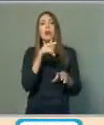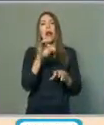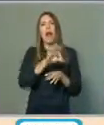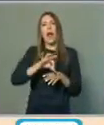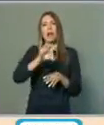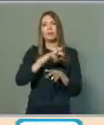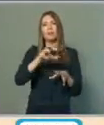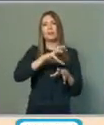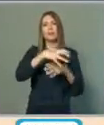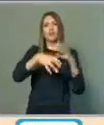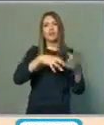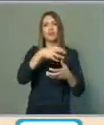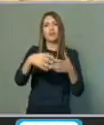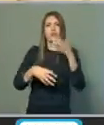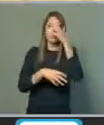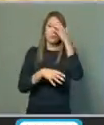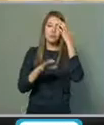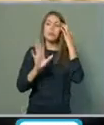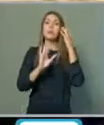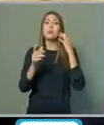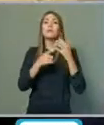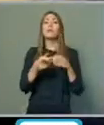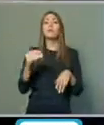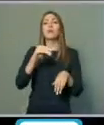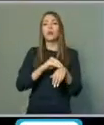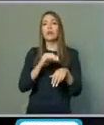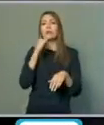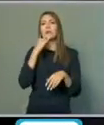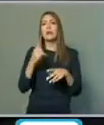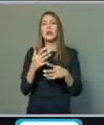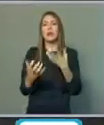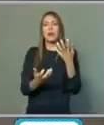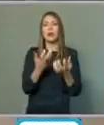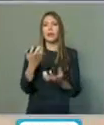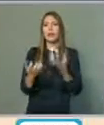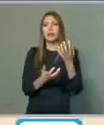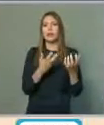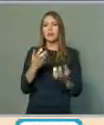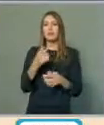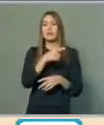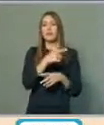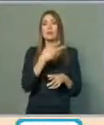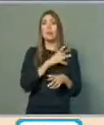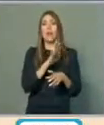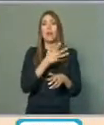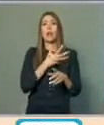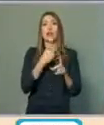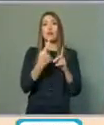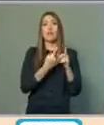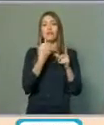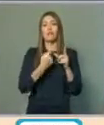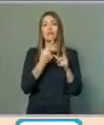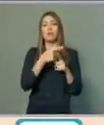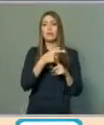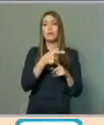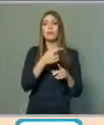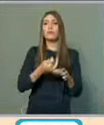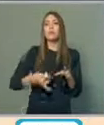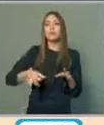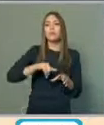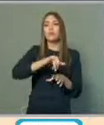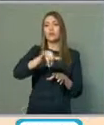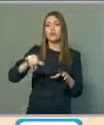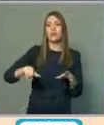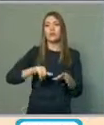a ser comenzar a calentar mi espagueti. Ya está de aquel lado, Andrés. Ok, lo que hacemos con eso que tiene Andrés, lo vamos a verter bien molidito,